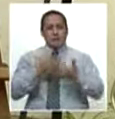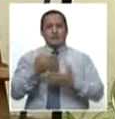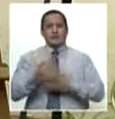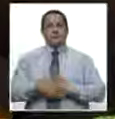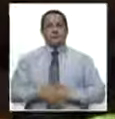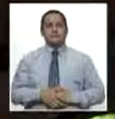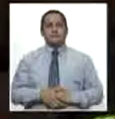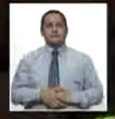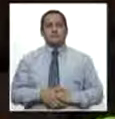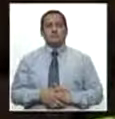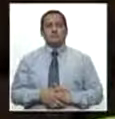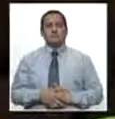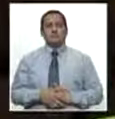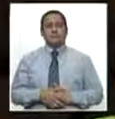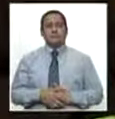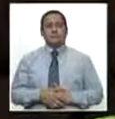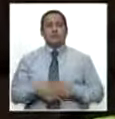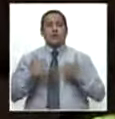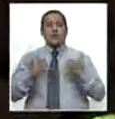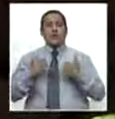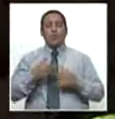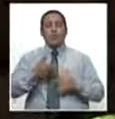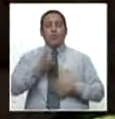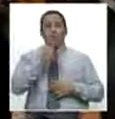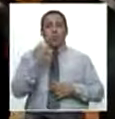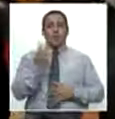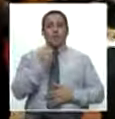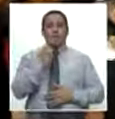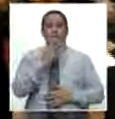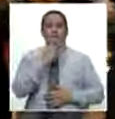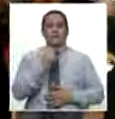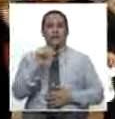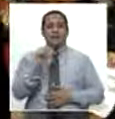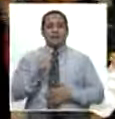adelante, ¿no? ¡Jugo de fresa! ¡Jugo de fresa, muy bien!